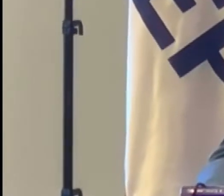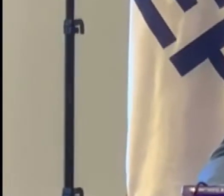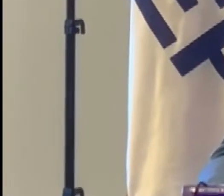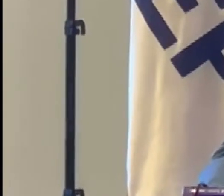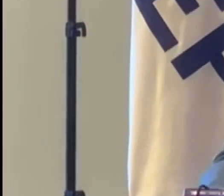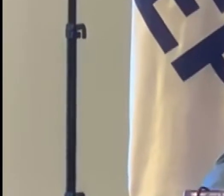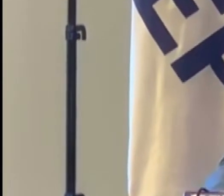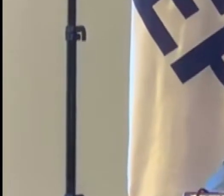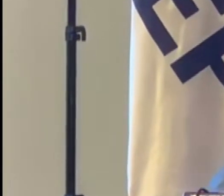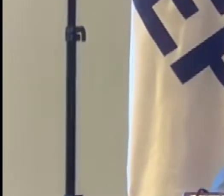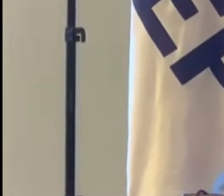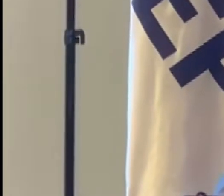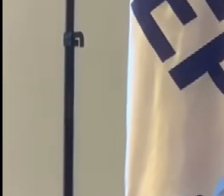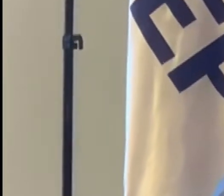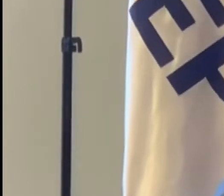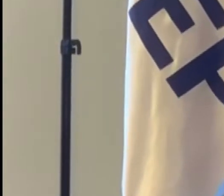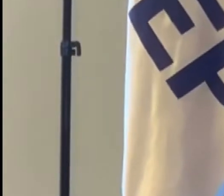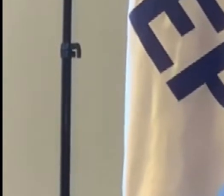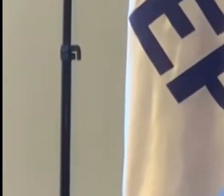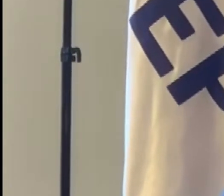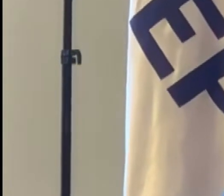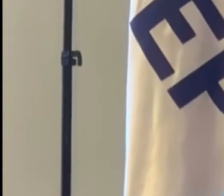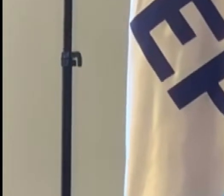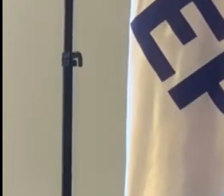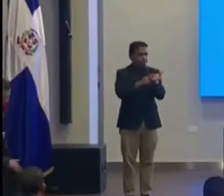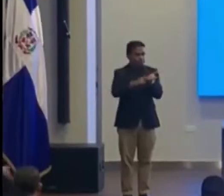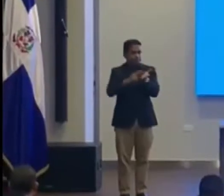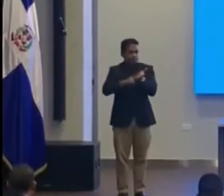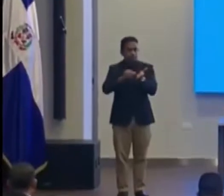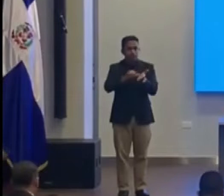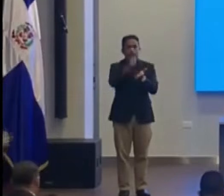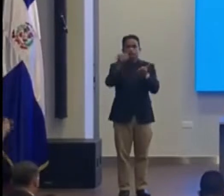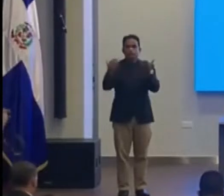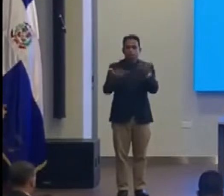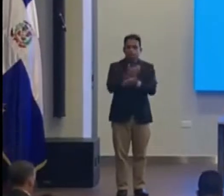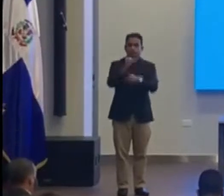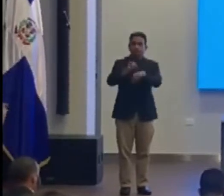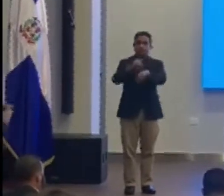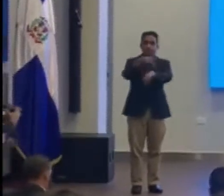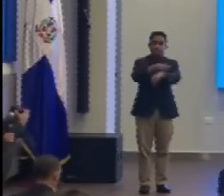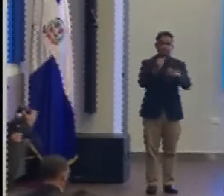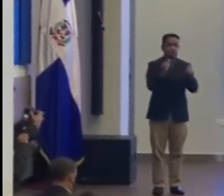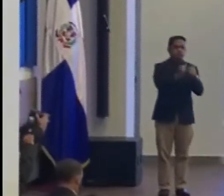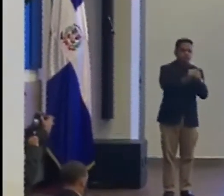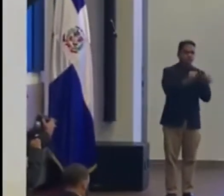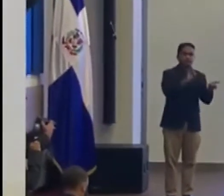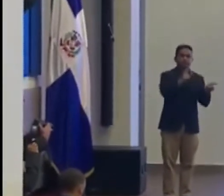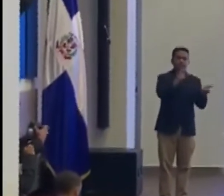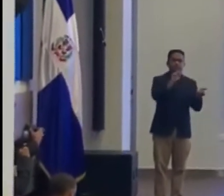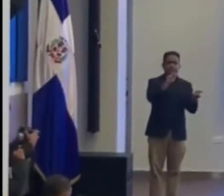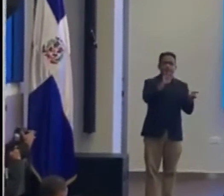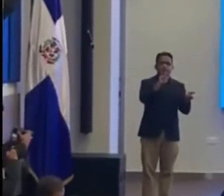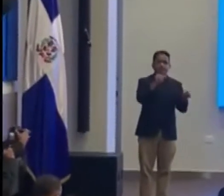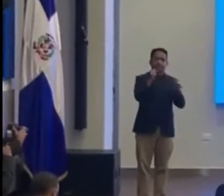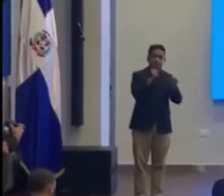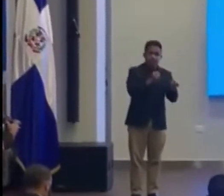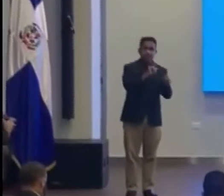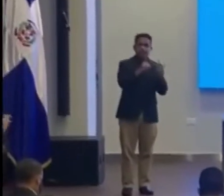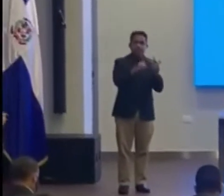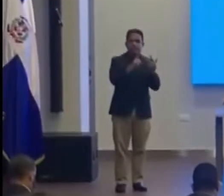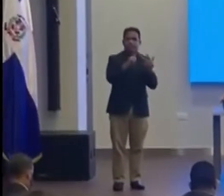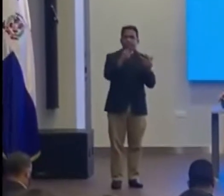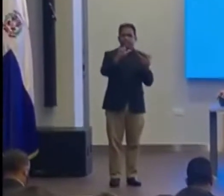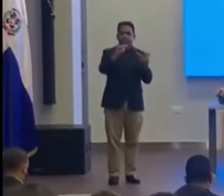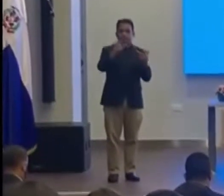a fortalecer, incluir y elevar los Infotec y la Fundación Francina y la Red Iberoamericana